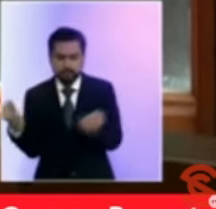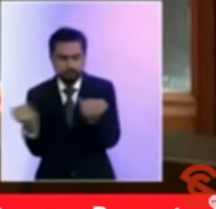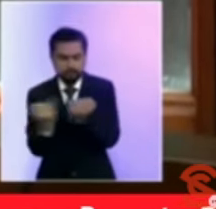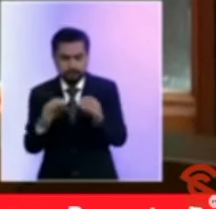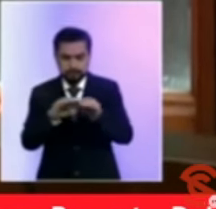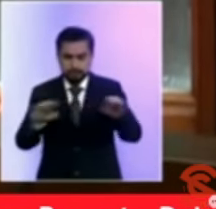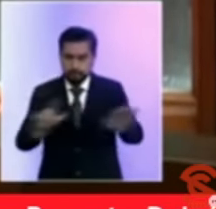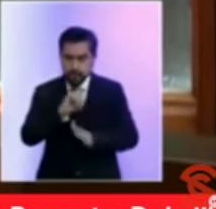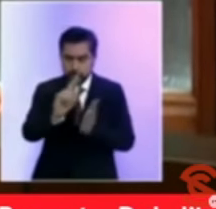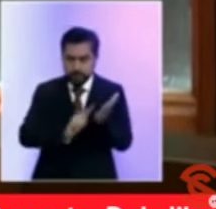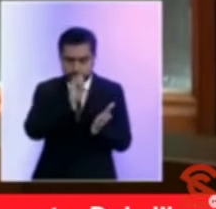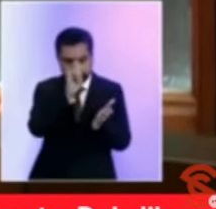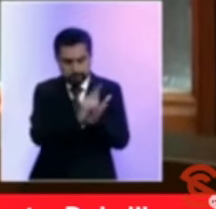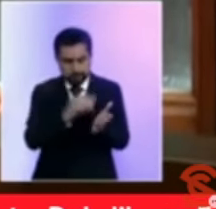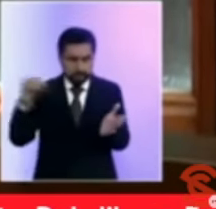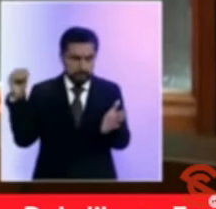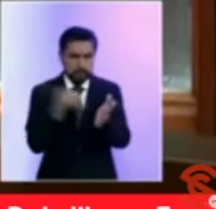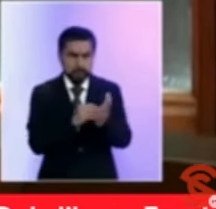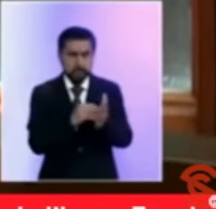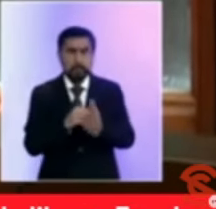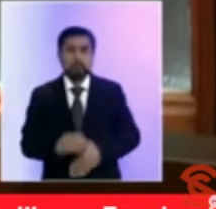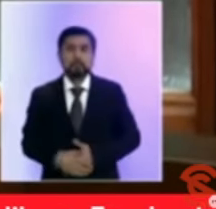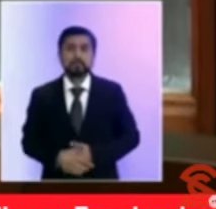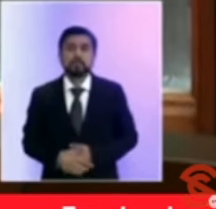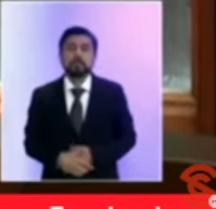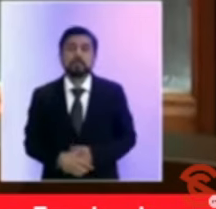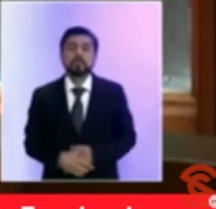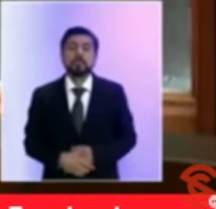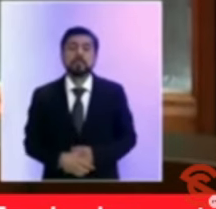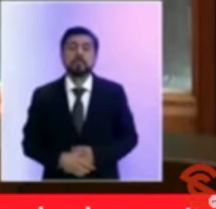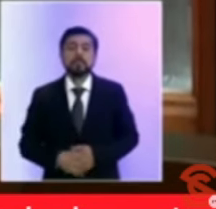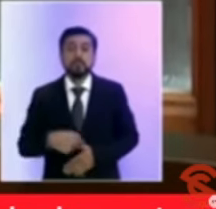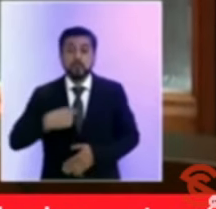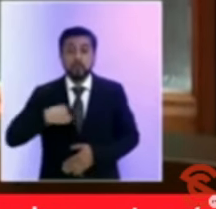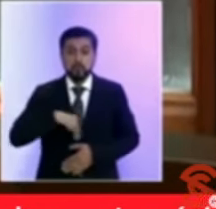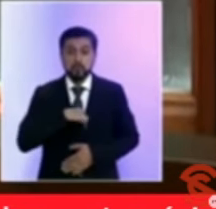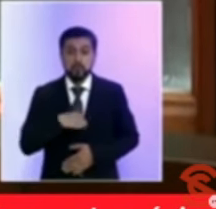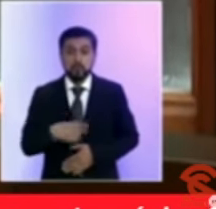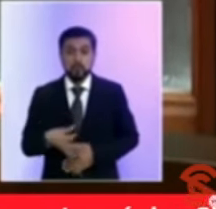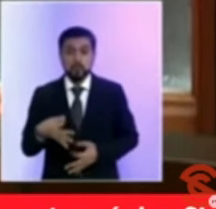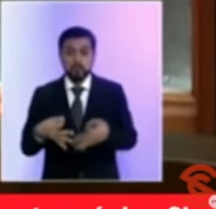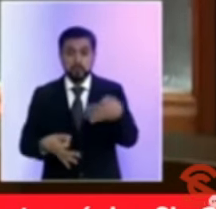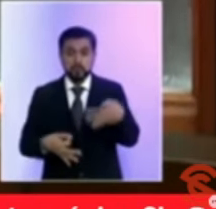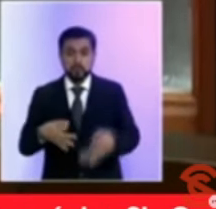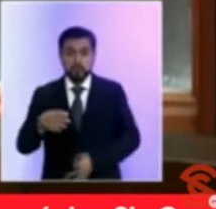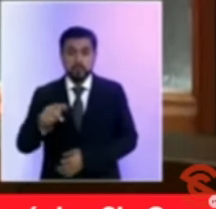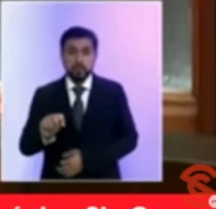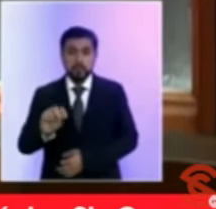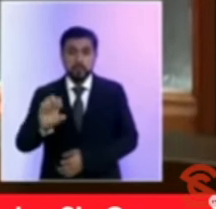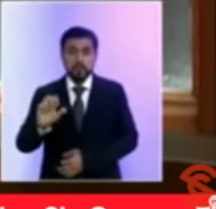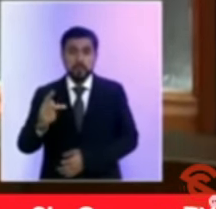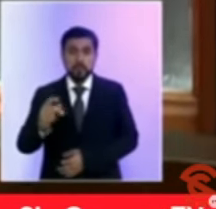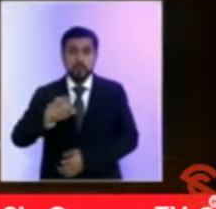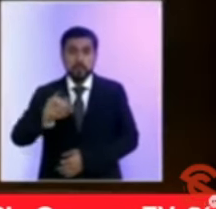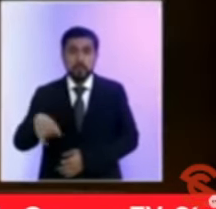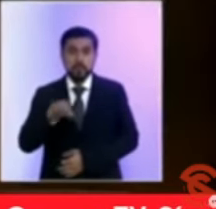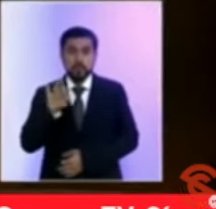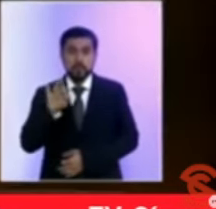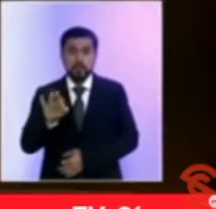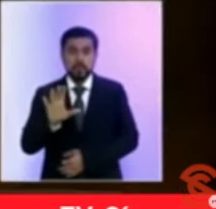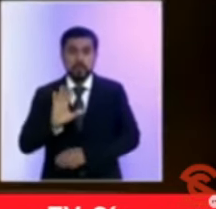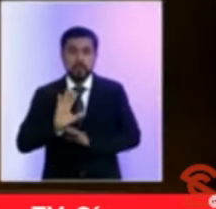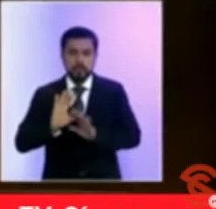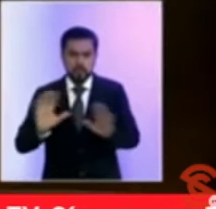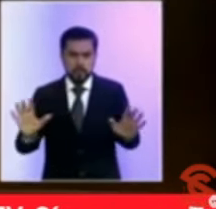mandato constitucional este tribunal y esta integración ha juzgado con